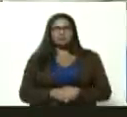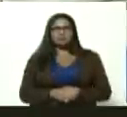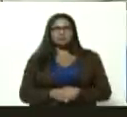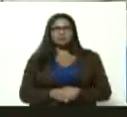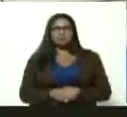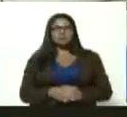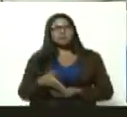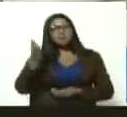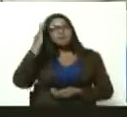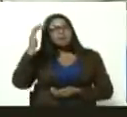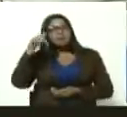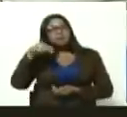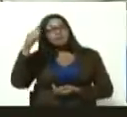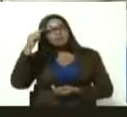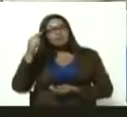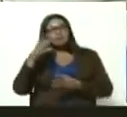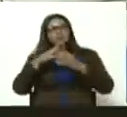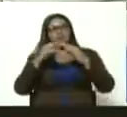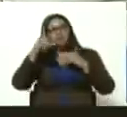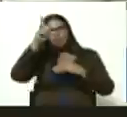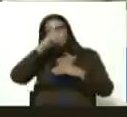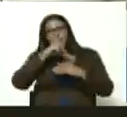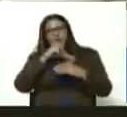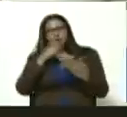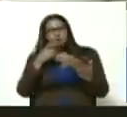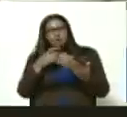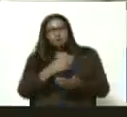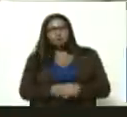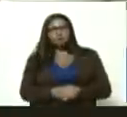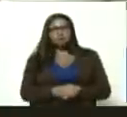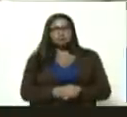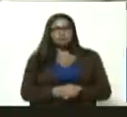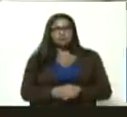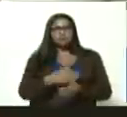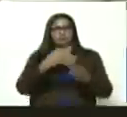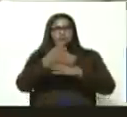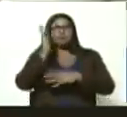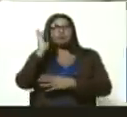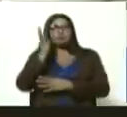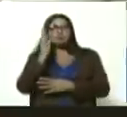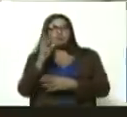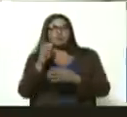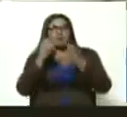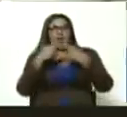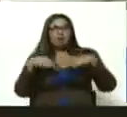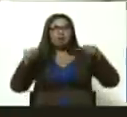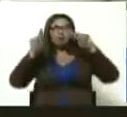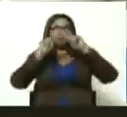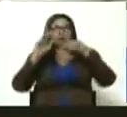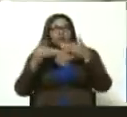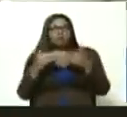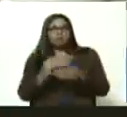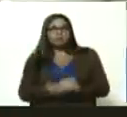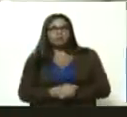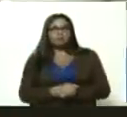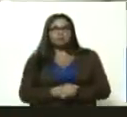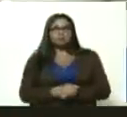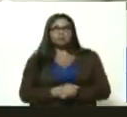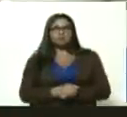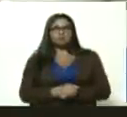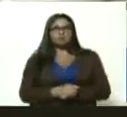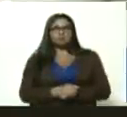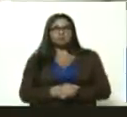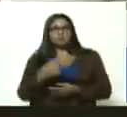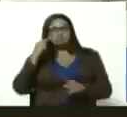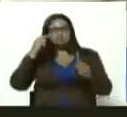que para esta fecha de cada año ahí va asamblea de la onu siempre van con tantas expectativas